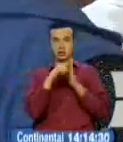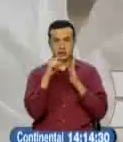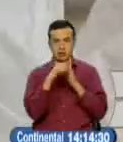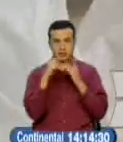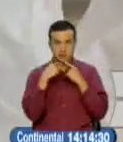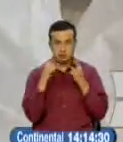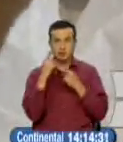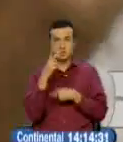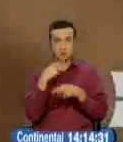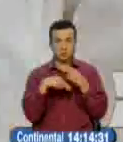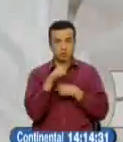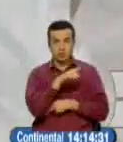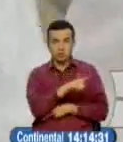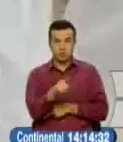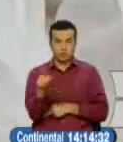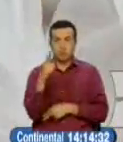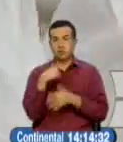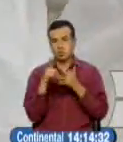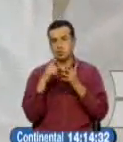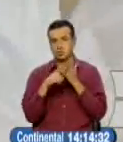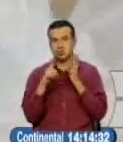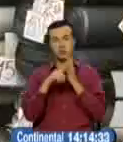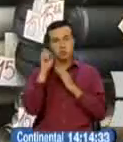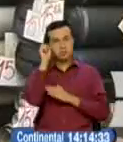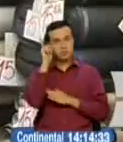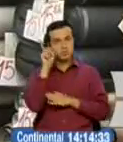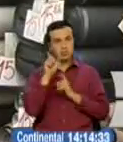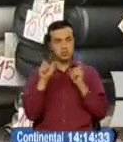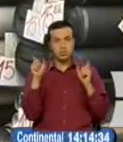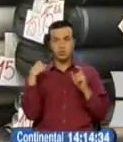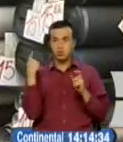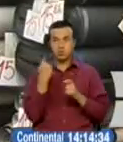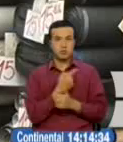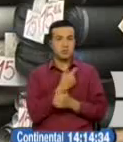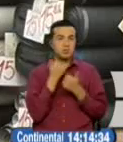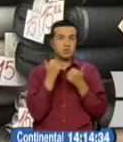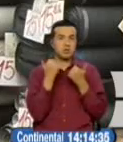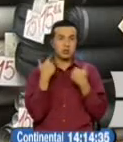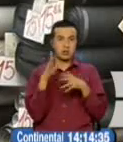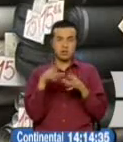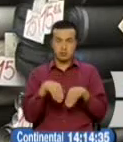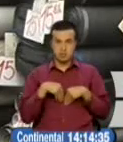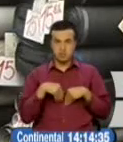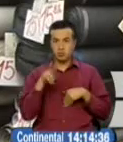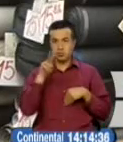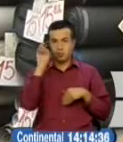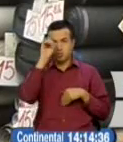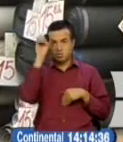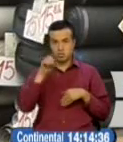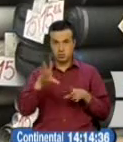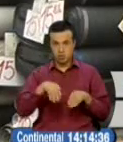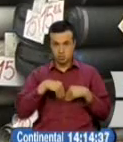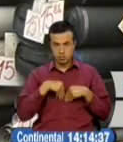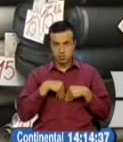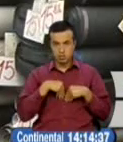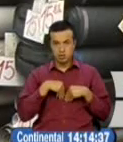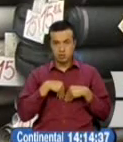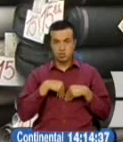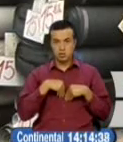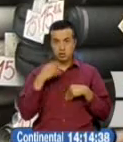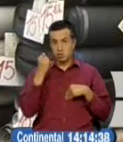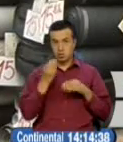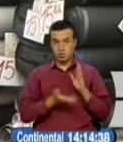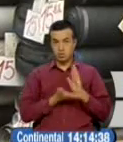En los comerciantes se generan diferentes reacciones. Nosotros es buena porque nosotros asumimos ese 2%. Nuestros precios nunca